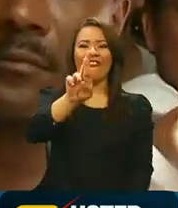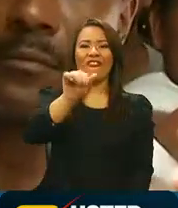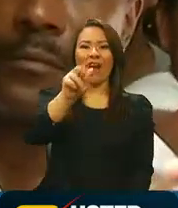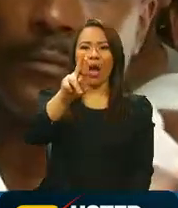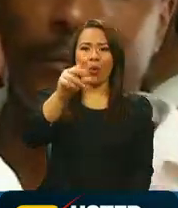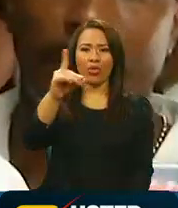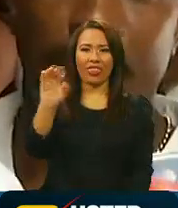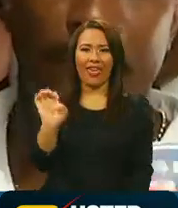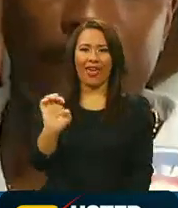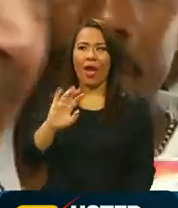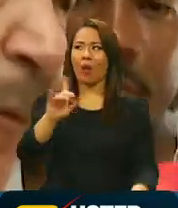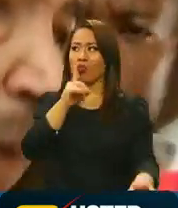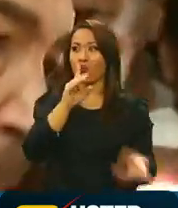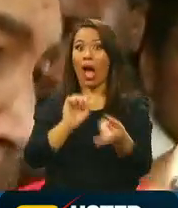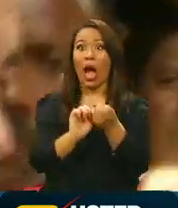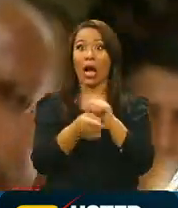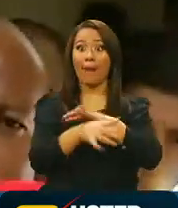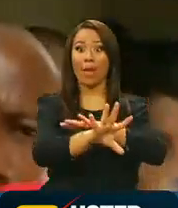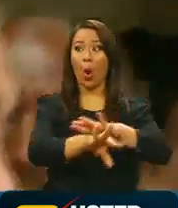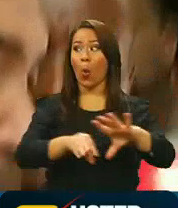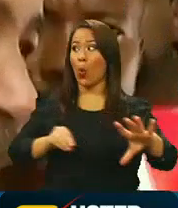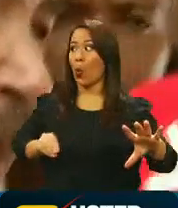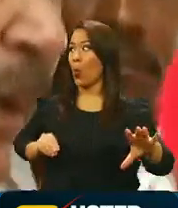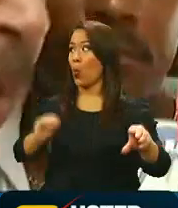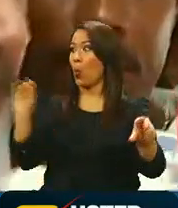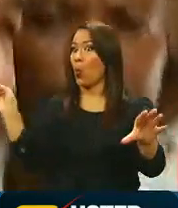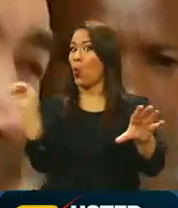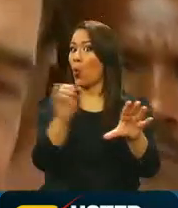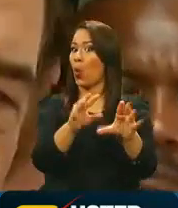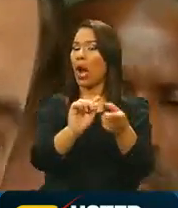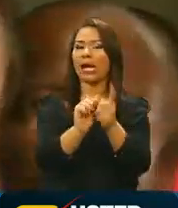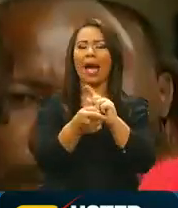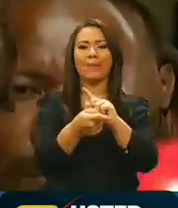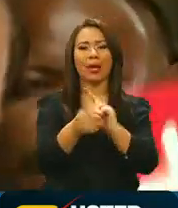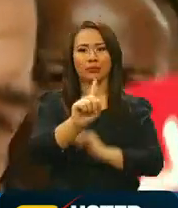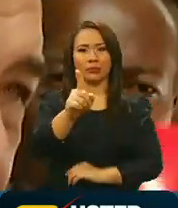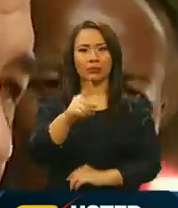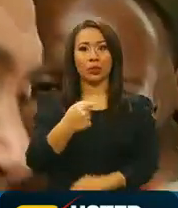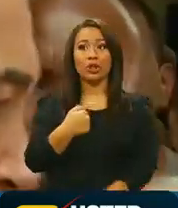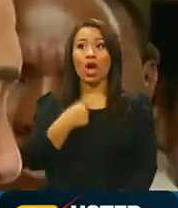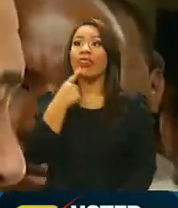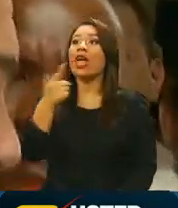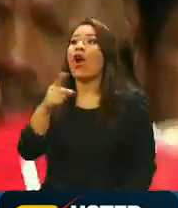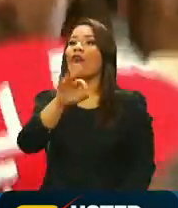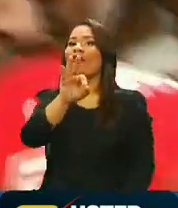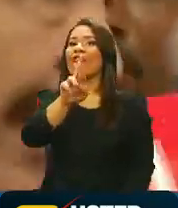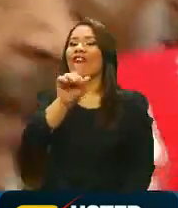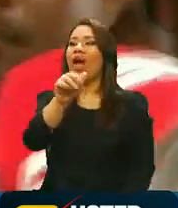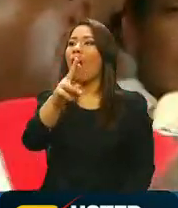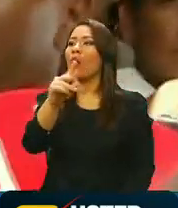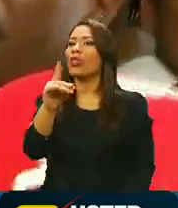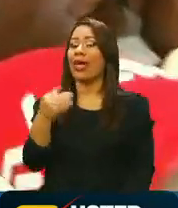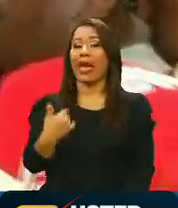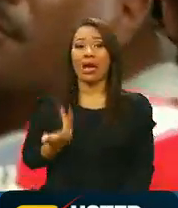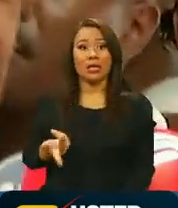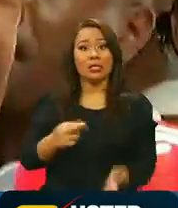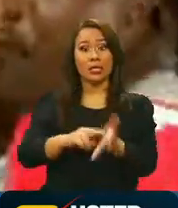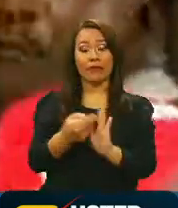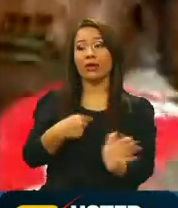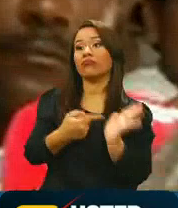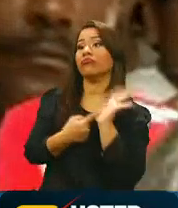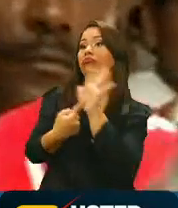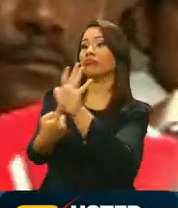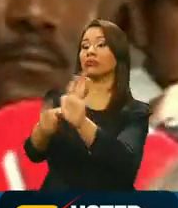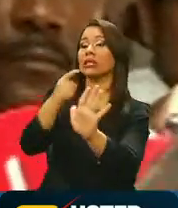hacer fraude. Hacer fraude significa que hay que probarlo, y probarlo significa que hay que mostrar